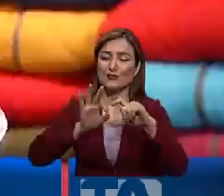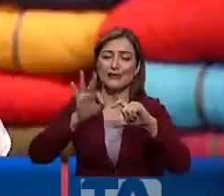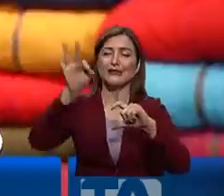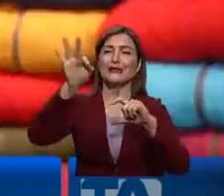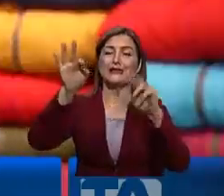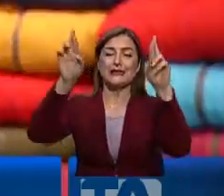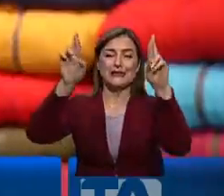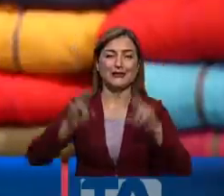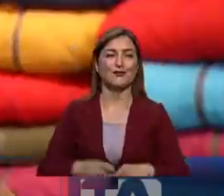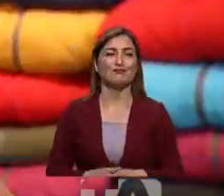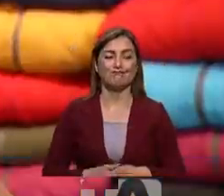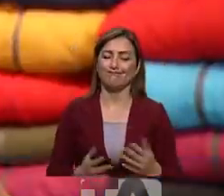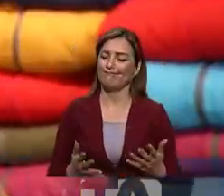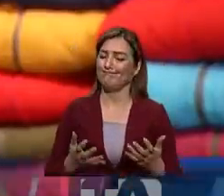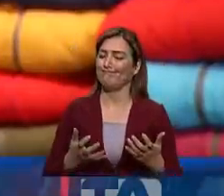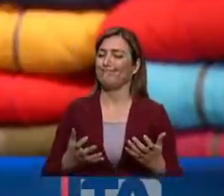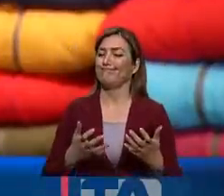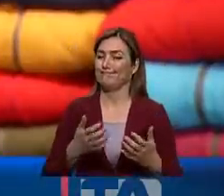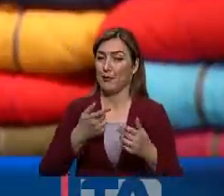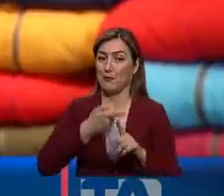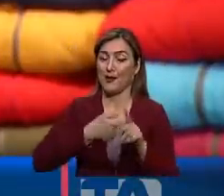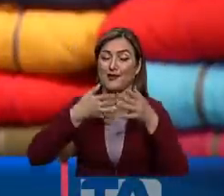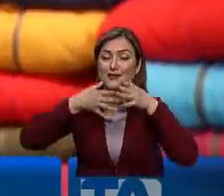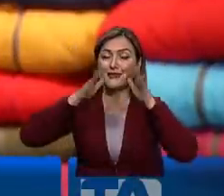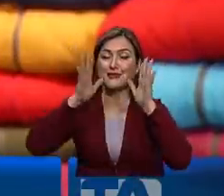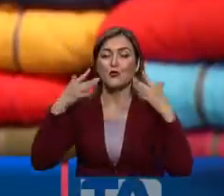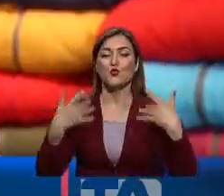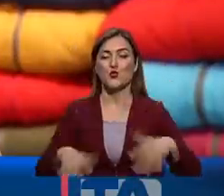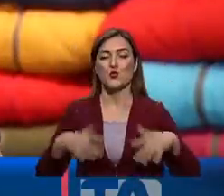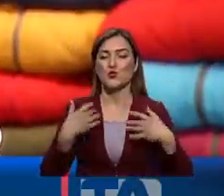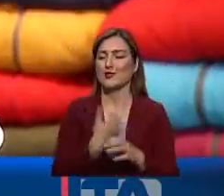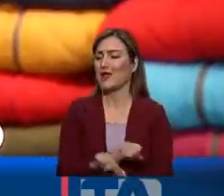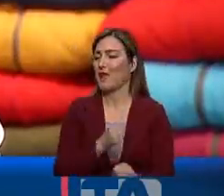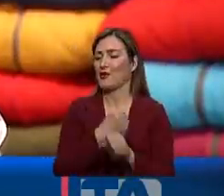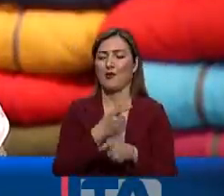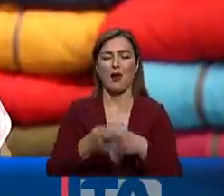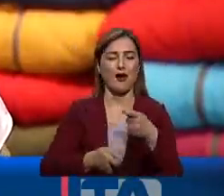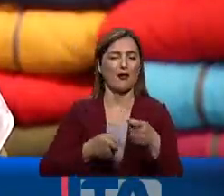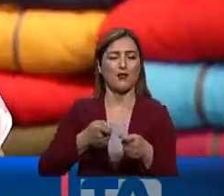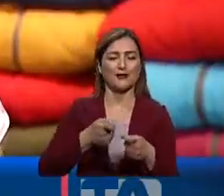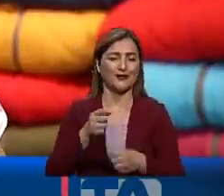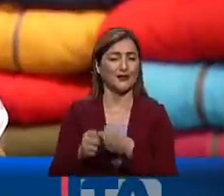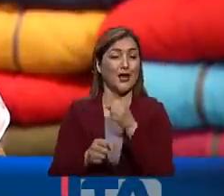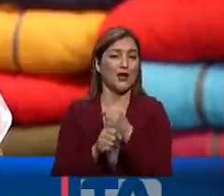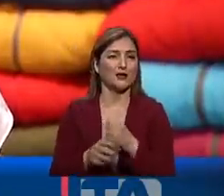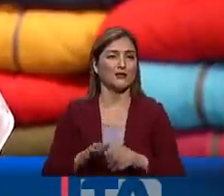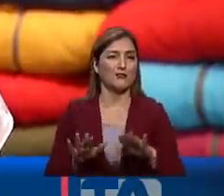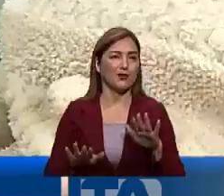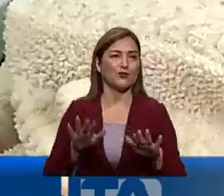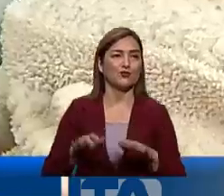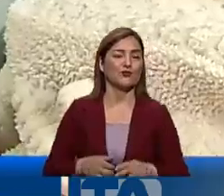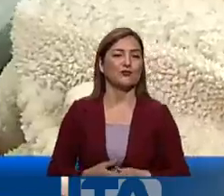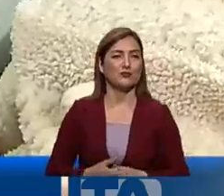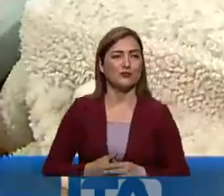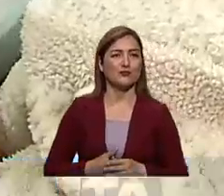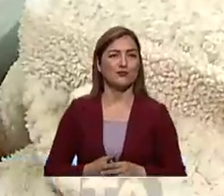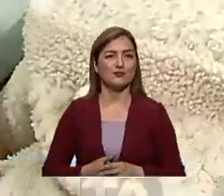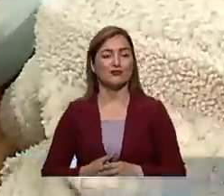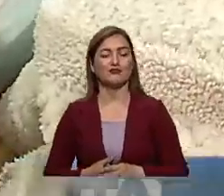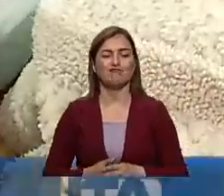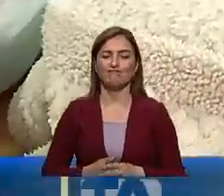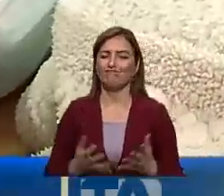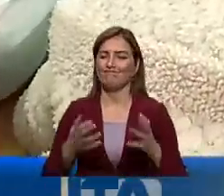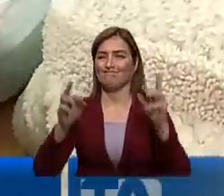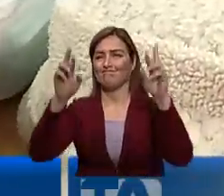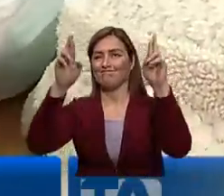repunten. Sí, es lo que todos esperamos. Diciembre es como quien dice nos salva las ventas de este año, que ha sido más o menos. Esperamos que en este